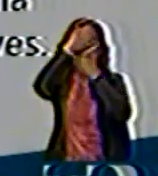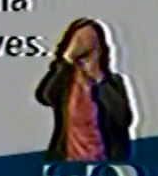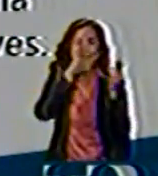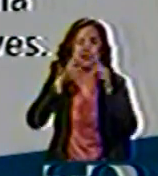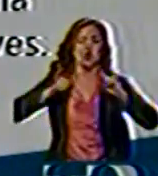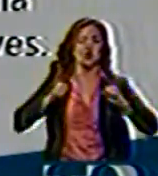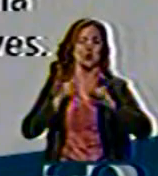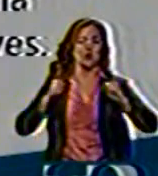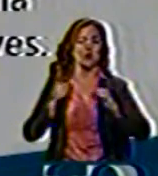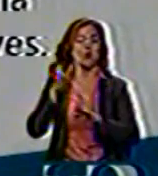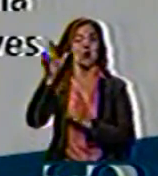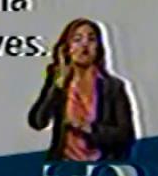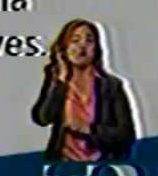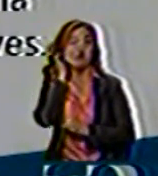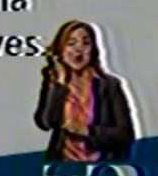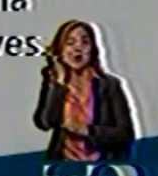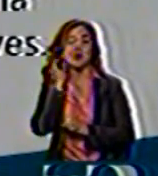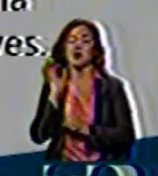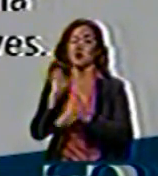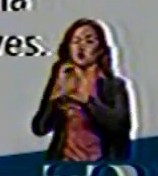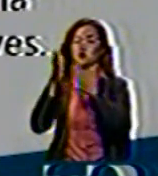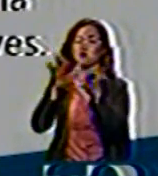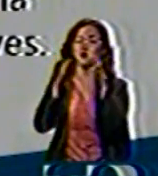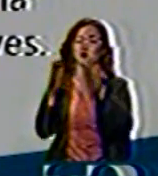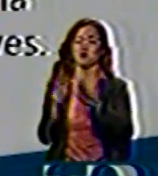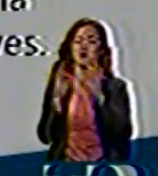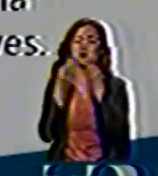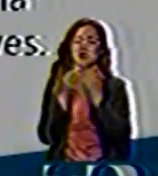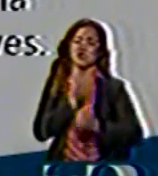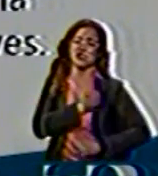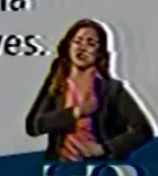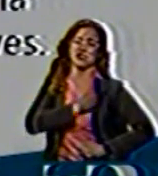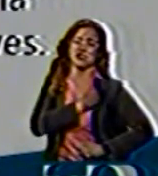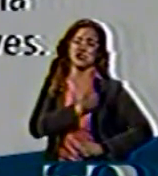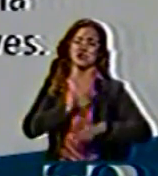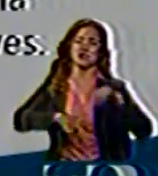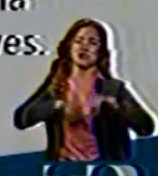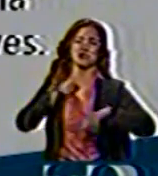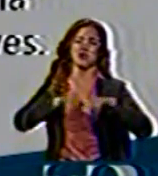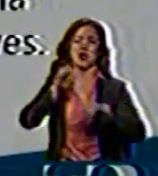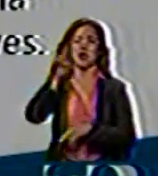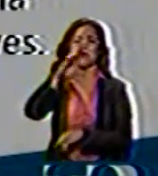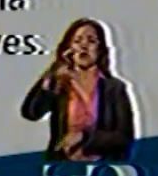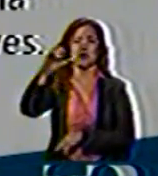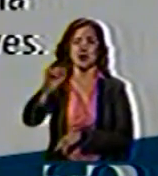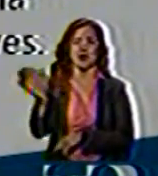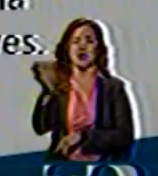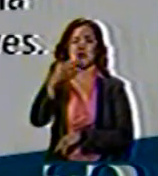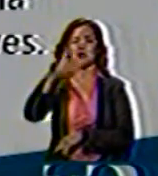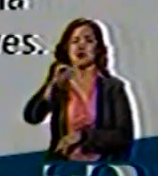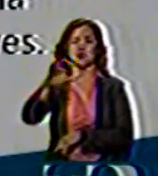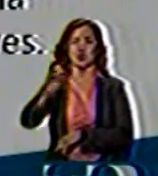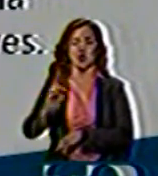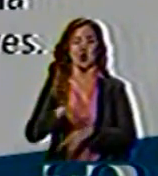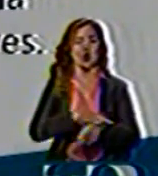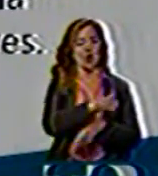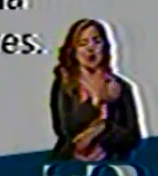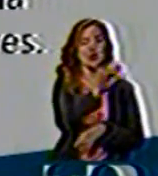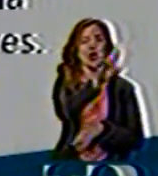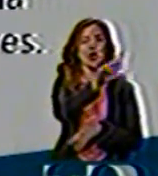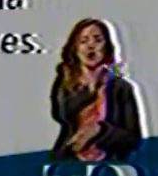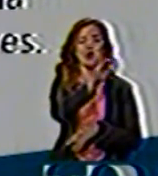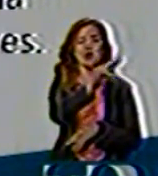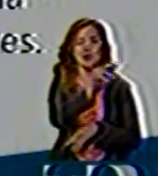cobró la vida de una compatriota. Mi más sincero pésame a los familiares, amigos y compañeros de Erika Chico. Esperamos la pronta recuperación de Carolina Sanango, quien